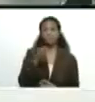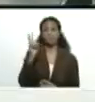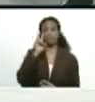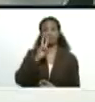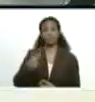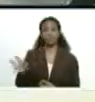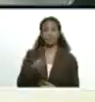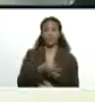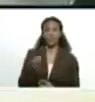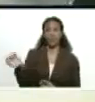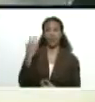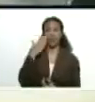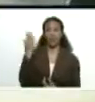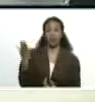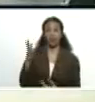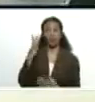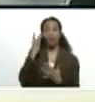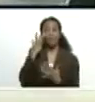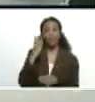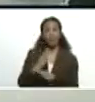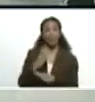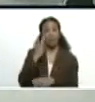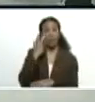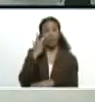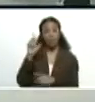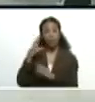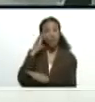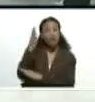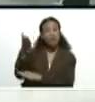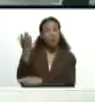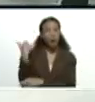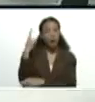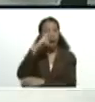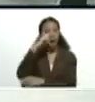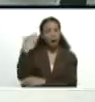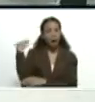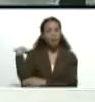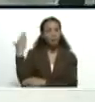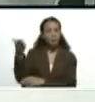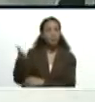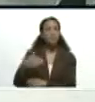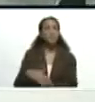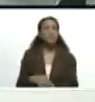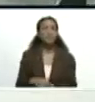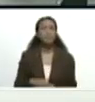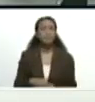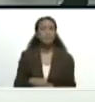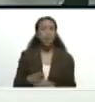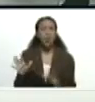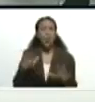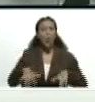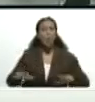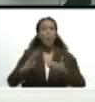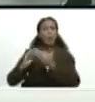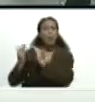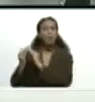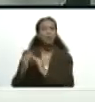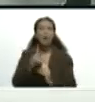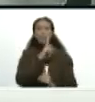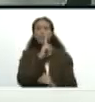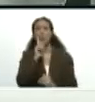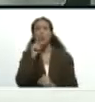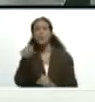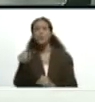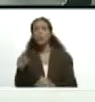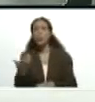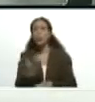Excelente, se ve. Bueno, estábamos pendientes desde que yo fui por allá. Ángel, ¿cómo está la comunidad? ¿Cómo están